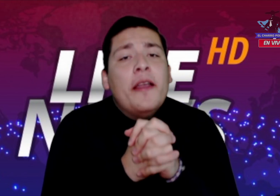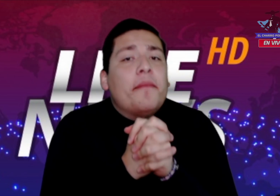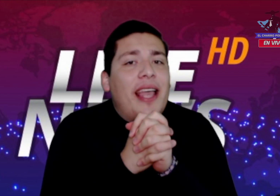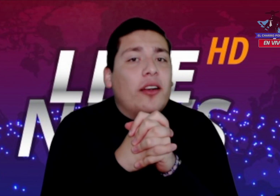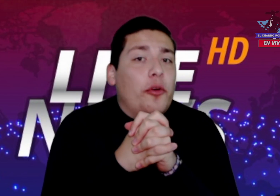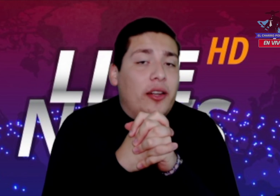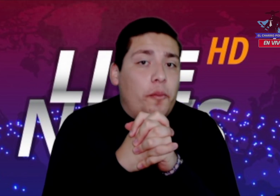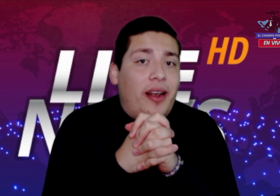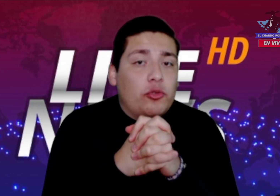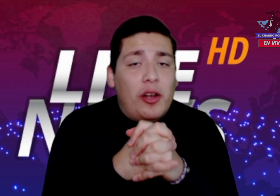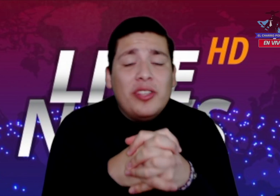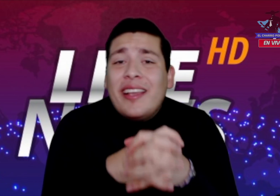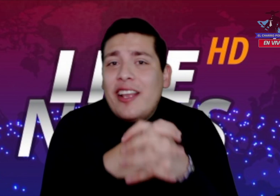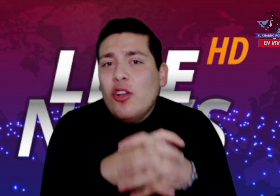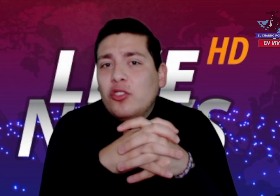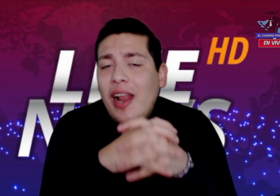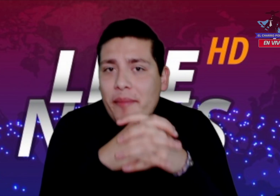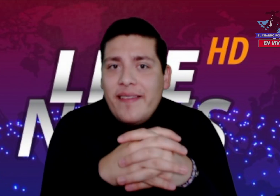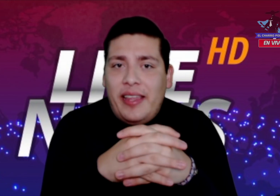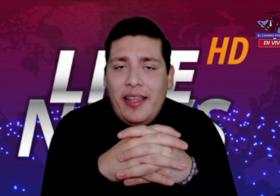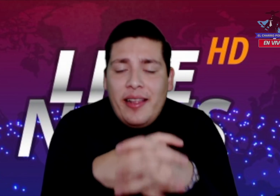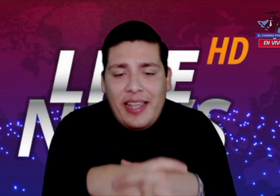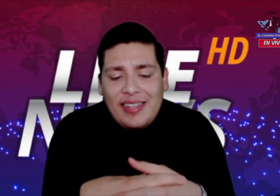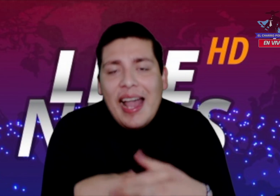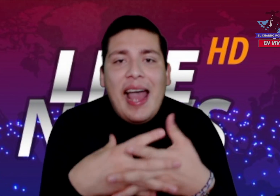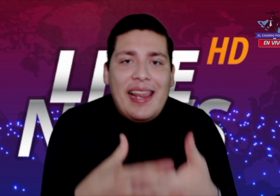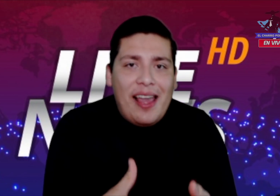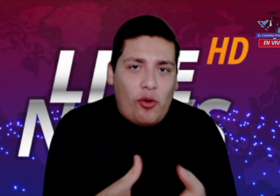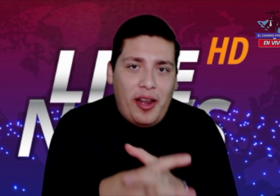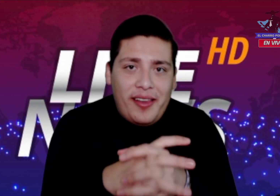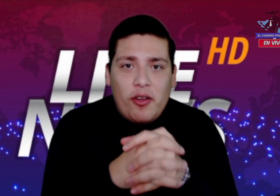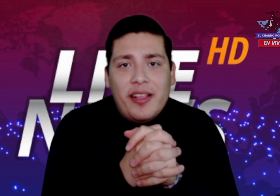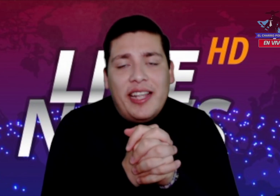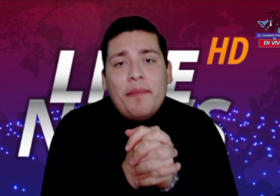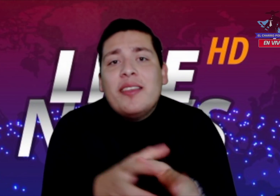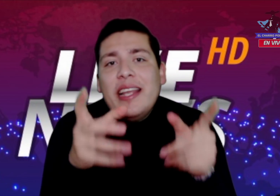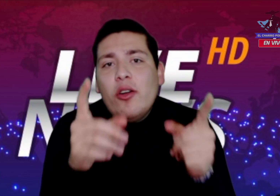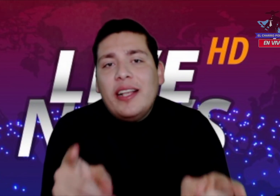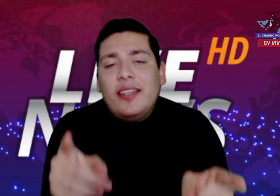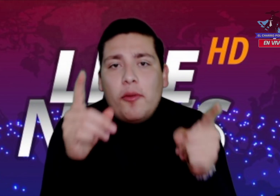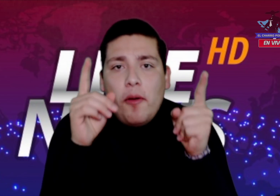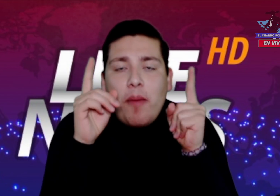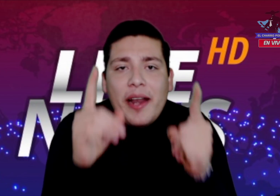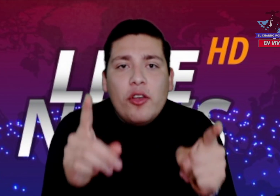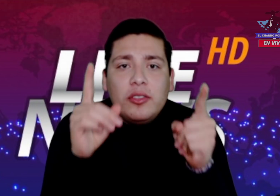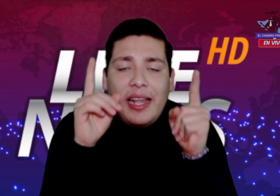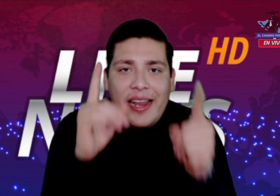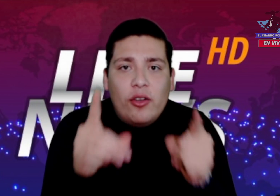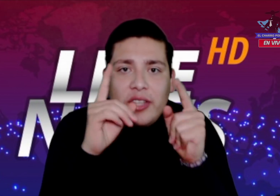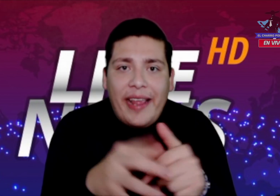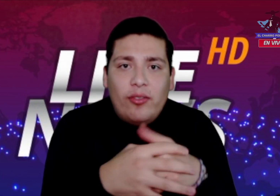salió de Roberto Palazuelos, quien no solamente está aliado con la delincuencia, sino que se robó